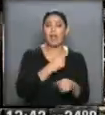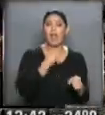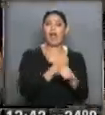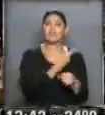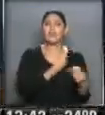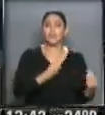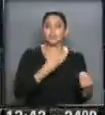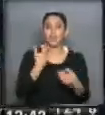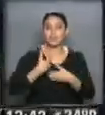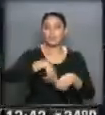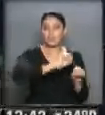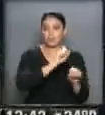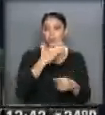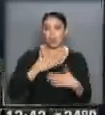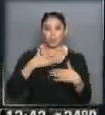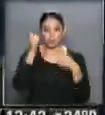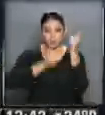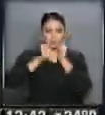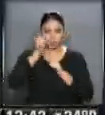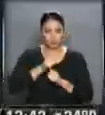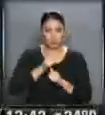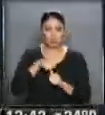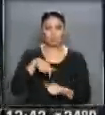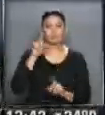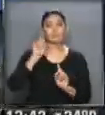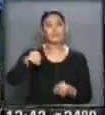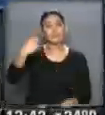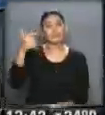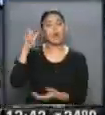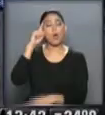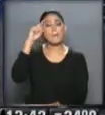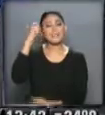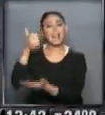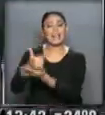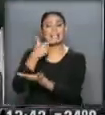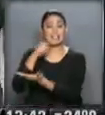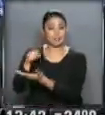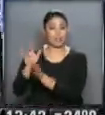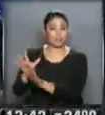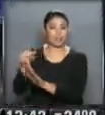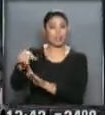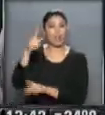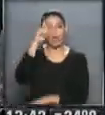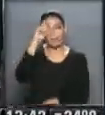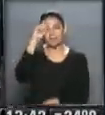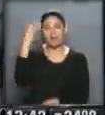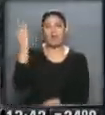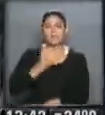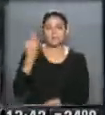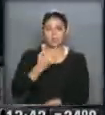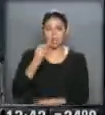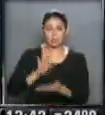debía llevárselos. Hacían referencia a ustedes, allí está Silvia, el hospital Güemes de Aedo, es un hospital especializado en